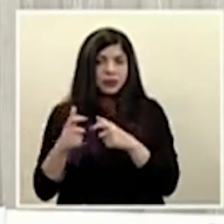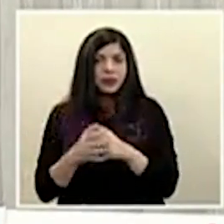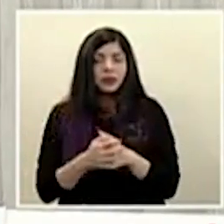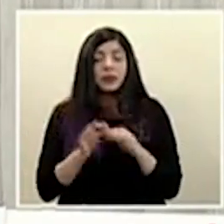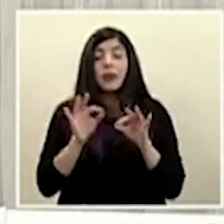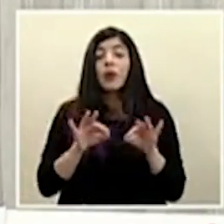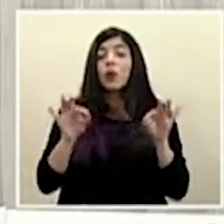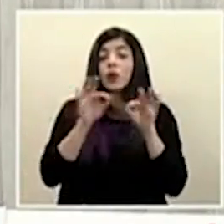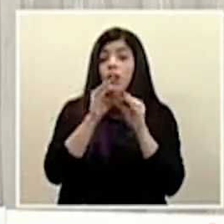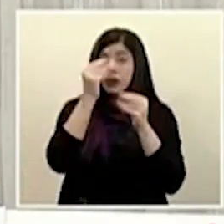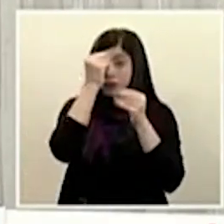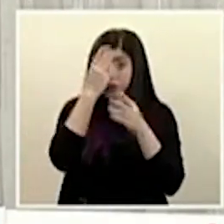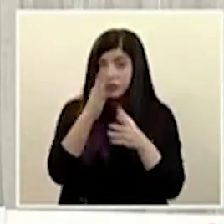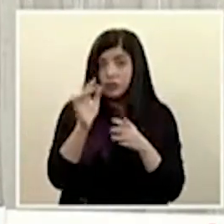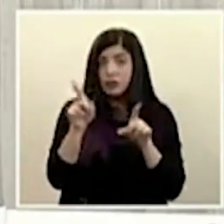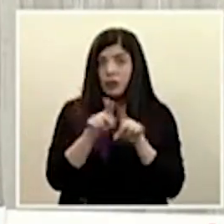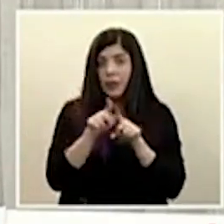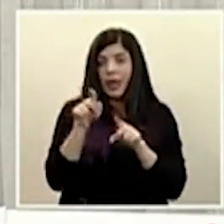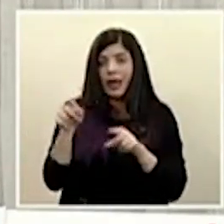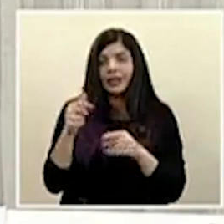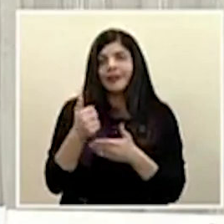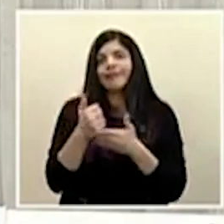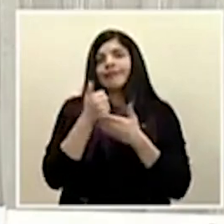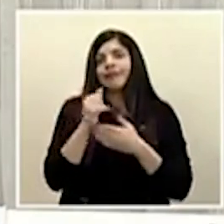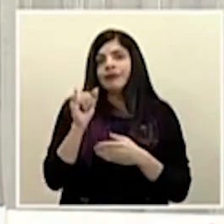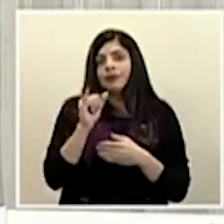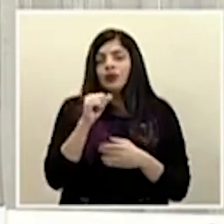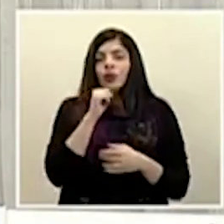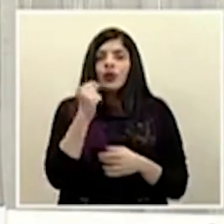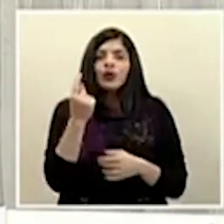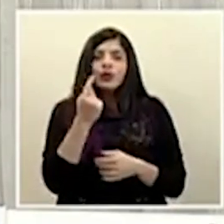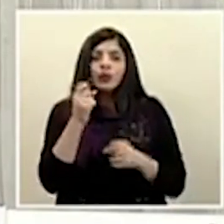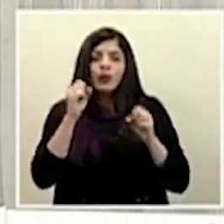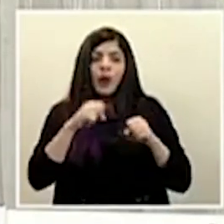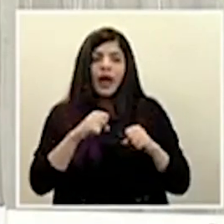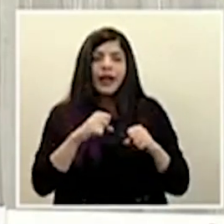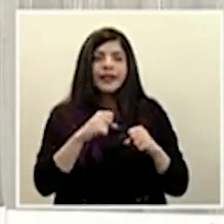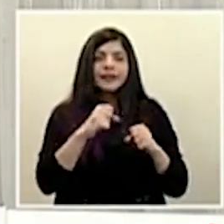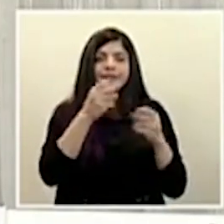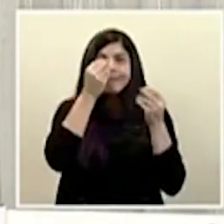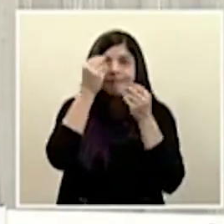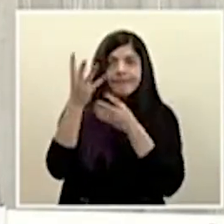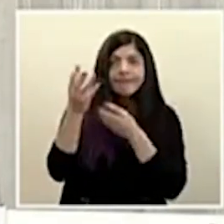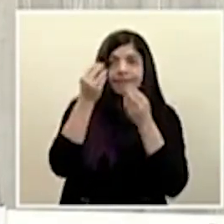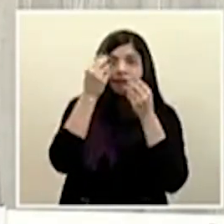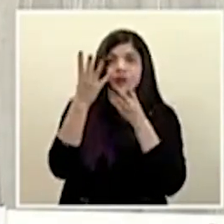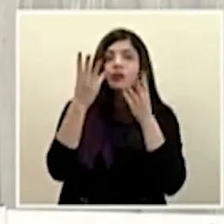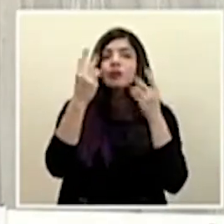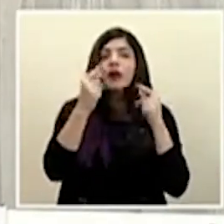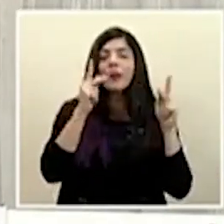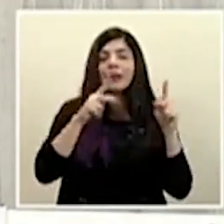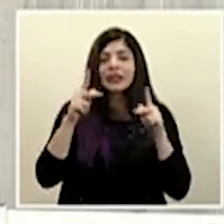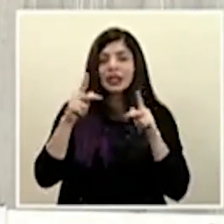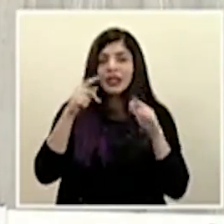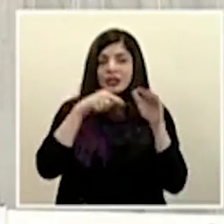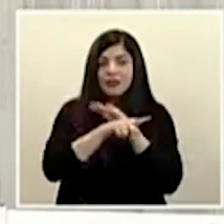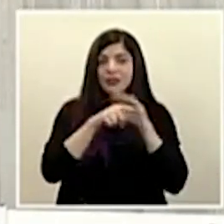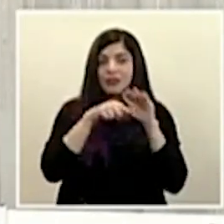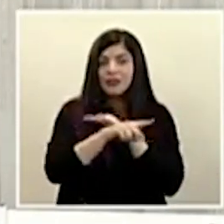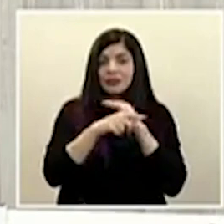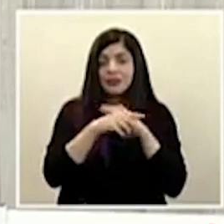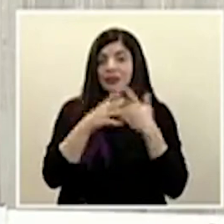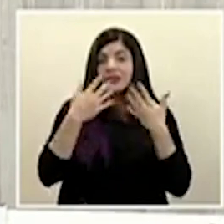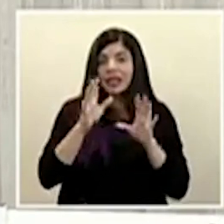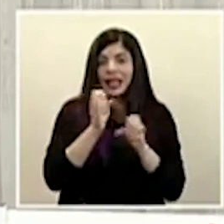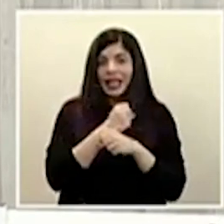es importante decirlo además, esto nos ha permitido también no solo poder estar reportando sobre el número de las personas que ya